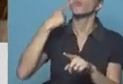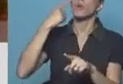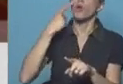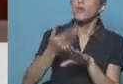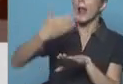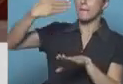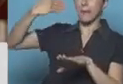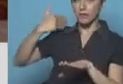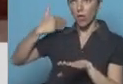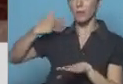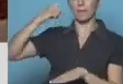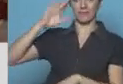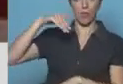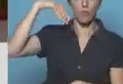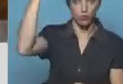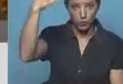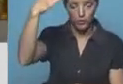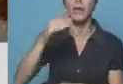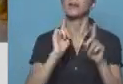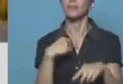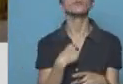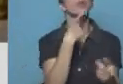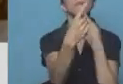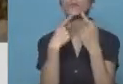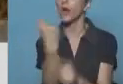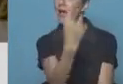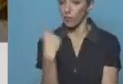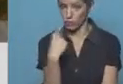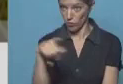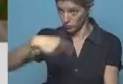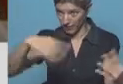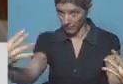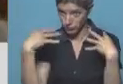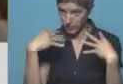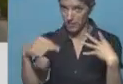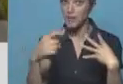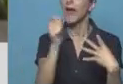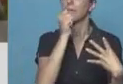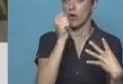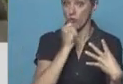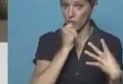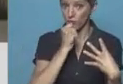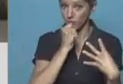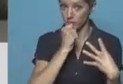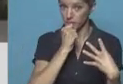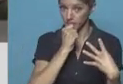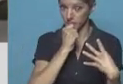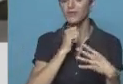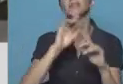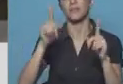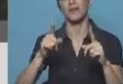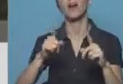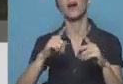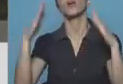Y además preguntarle a cada uno de ustedes, los que están acá conmigo con estos micrófonos apuntándome como si fueran armas, y a los que están del otro lado de la